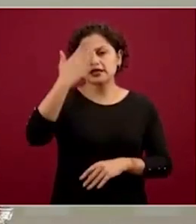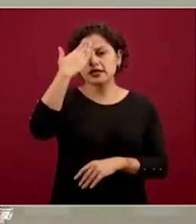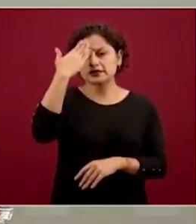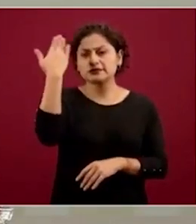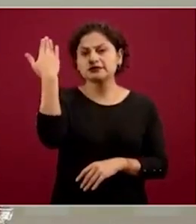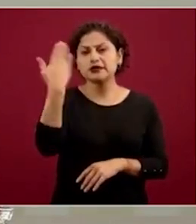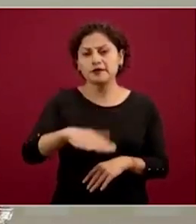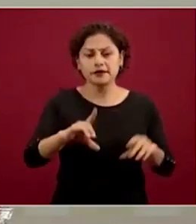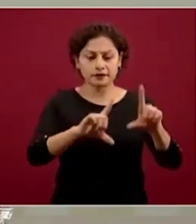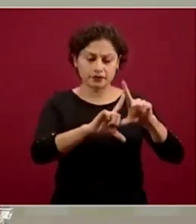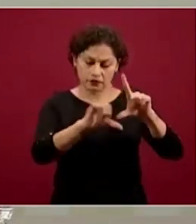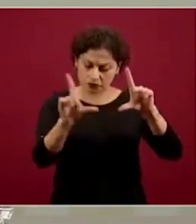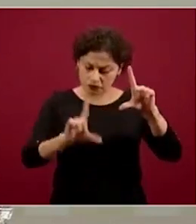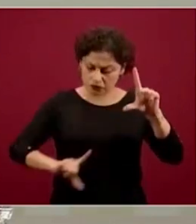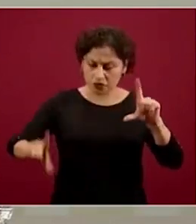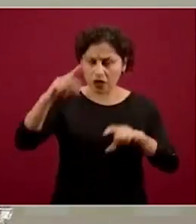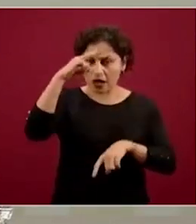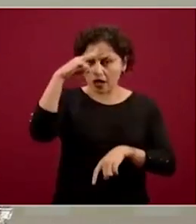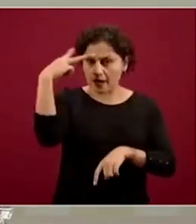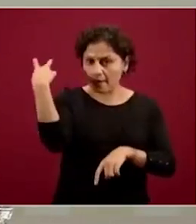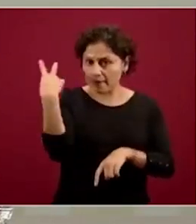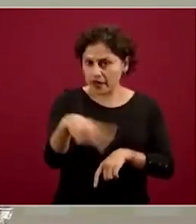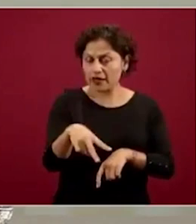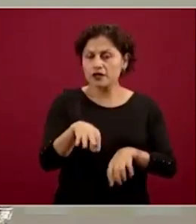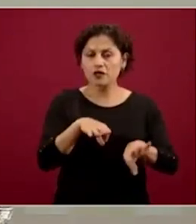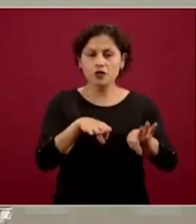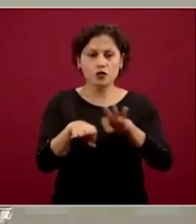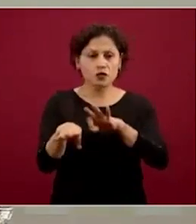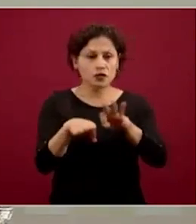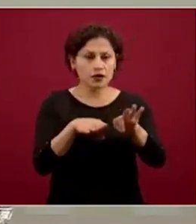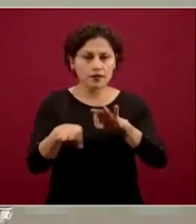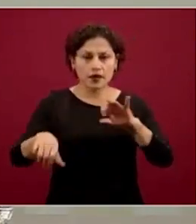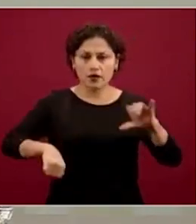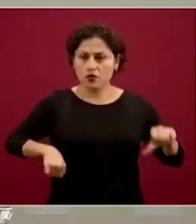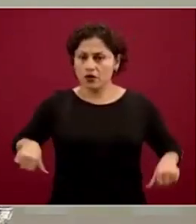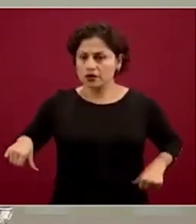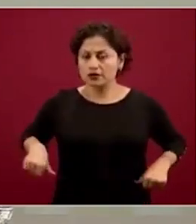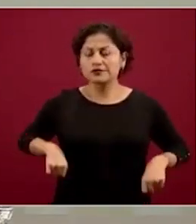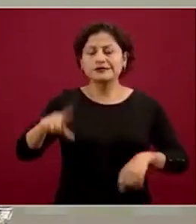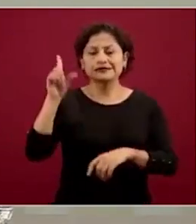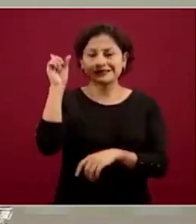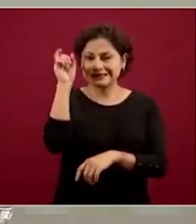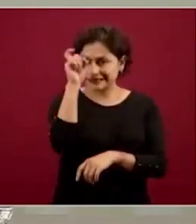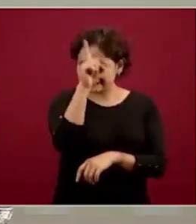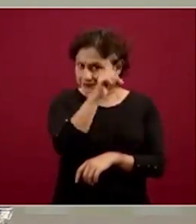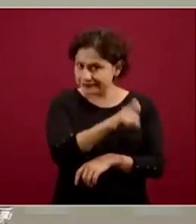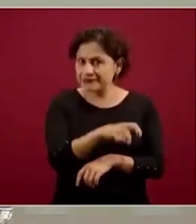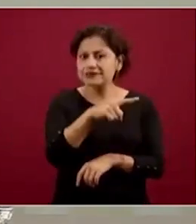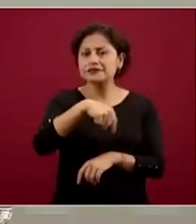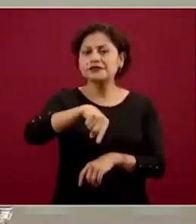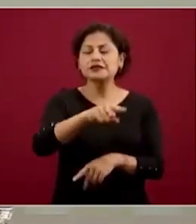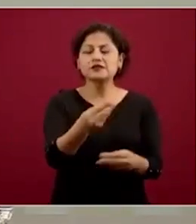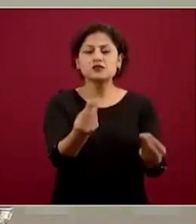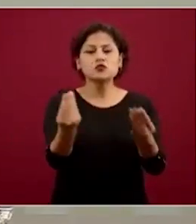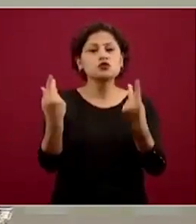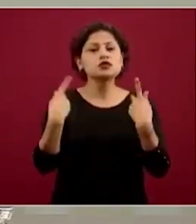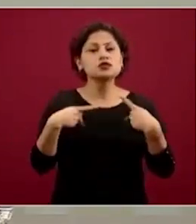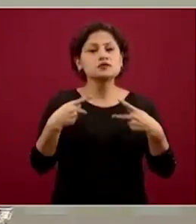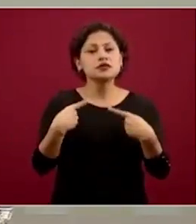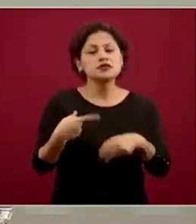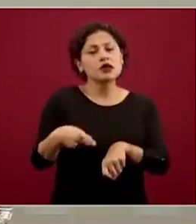población vive al día y de que esto representa una importante motivación absolutamente legítima para desear